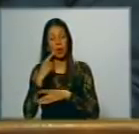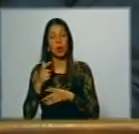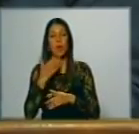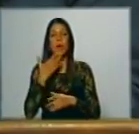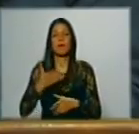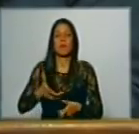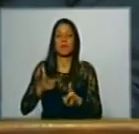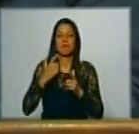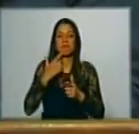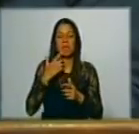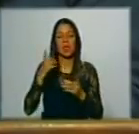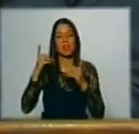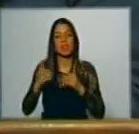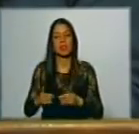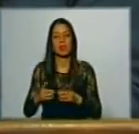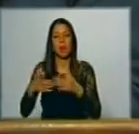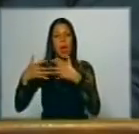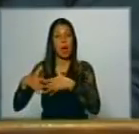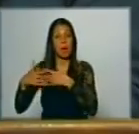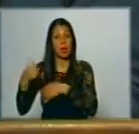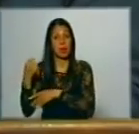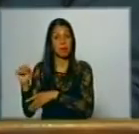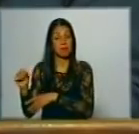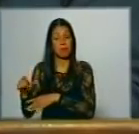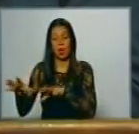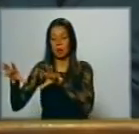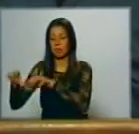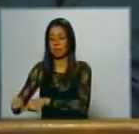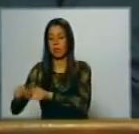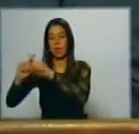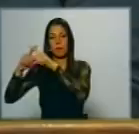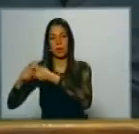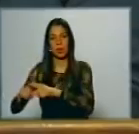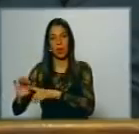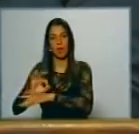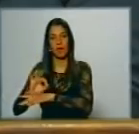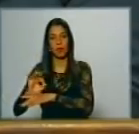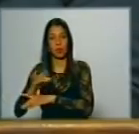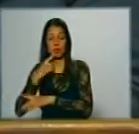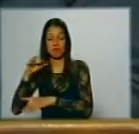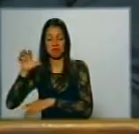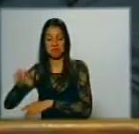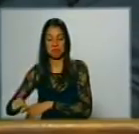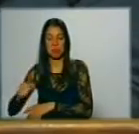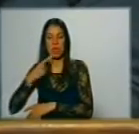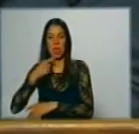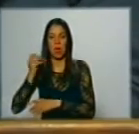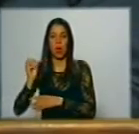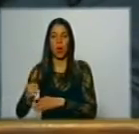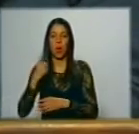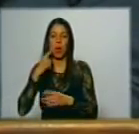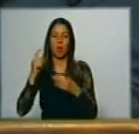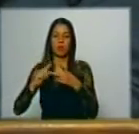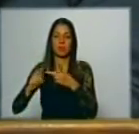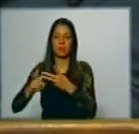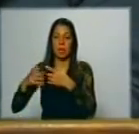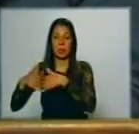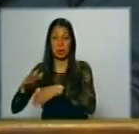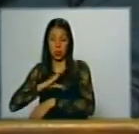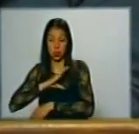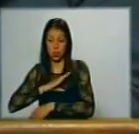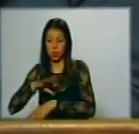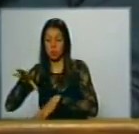la medida de ocupación, operatividad temporal e incautación mientras dure el